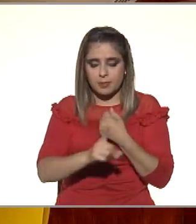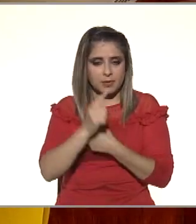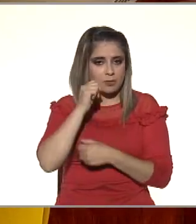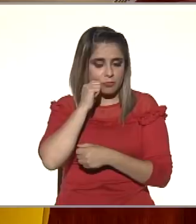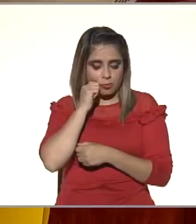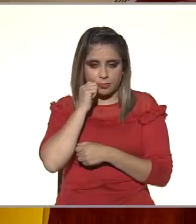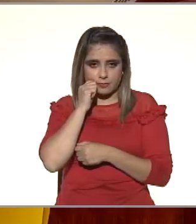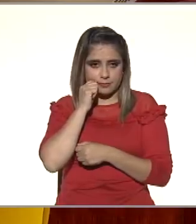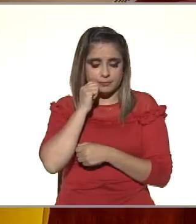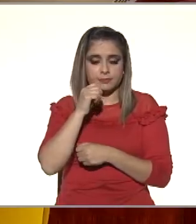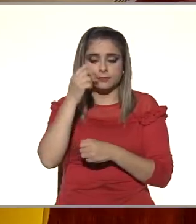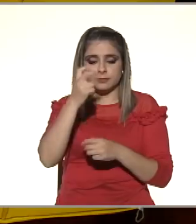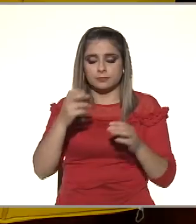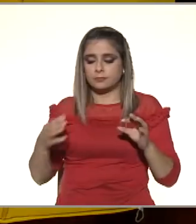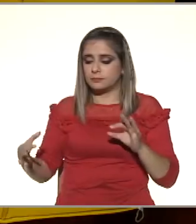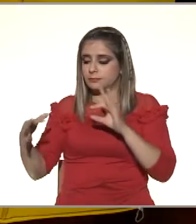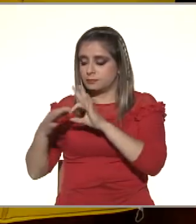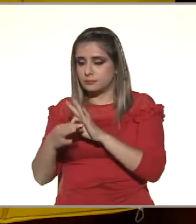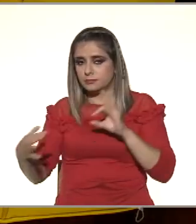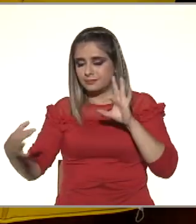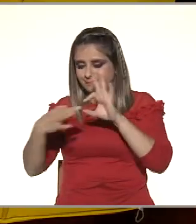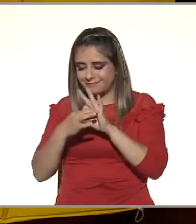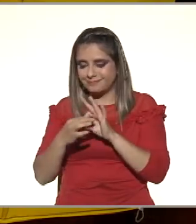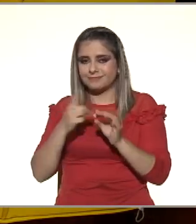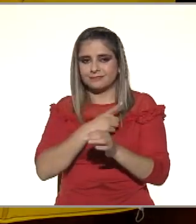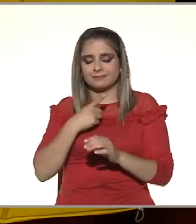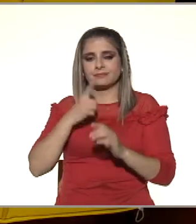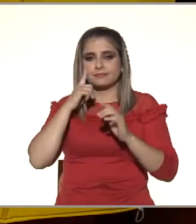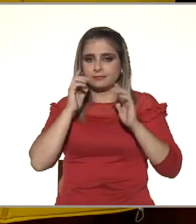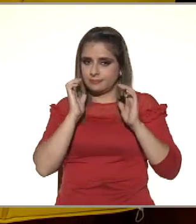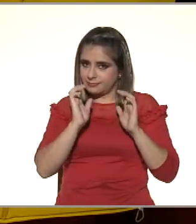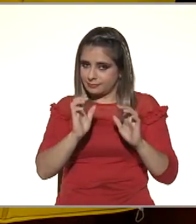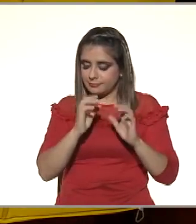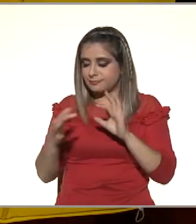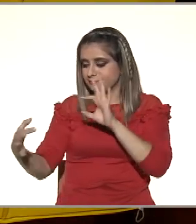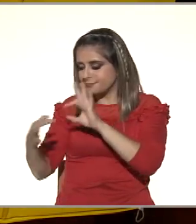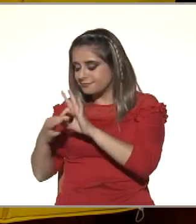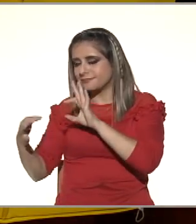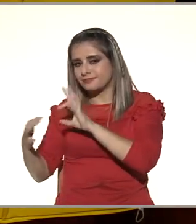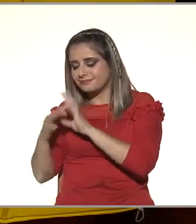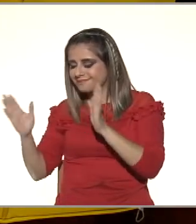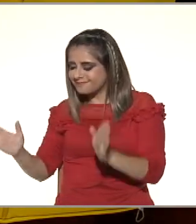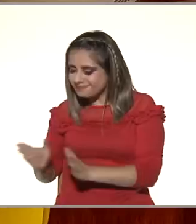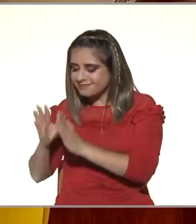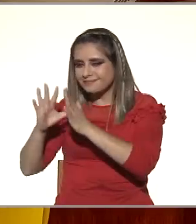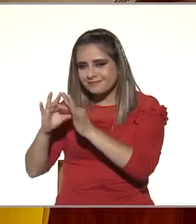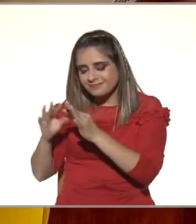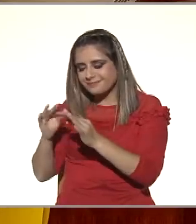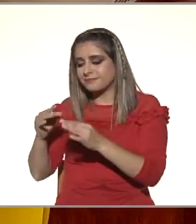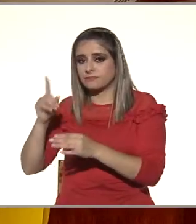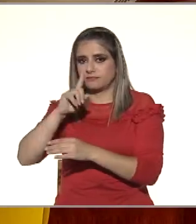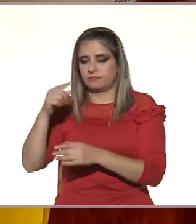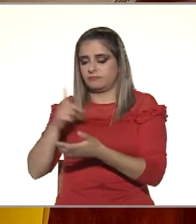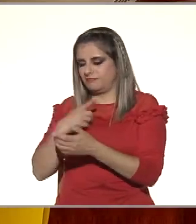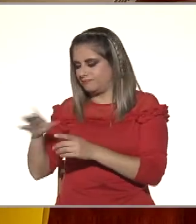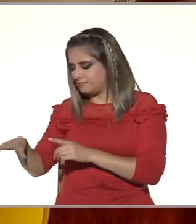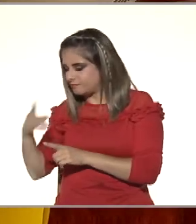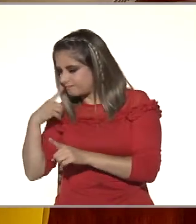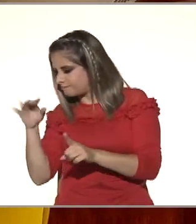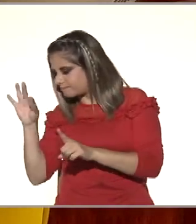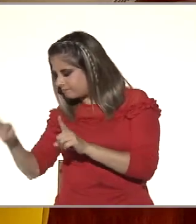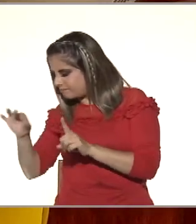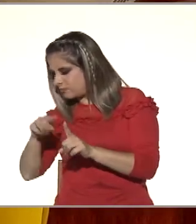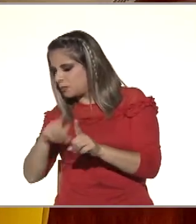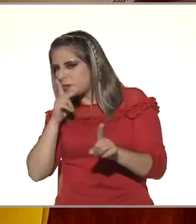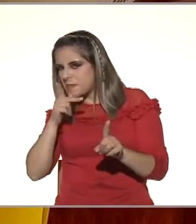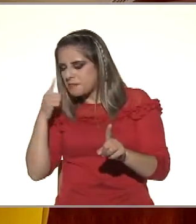las alianzas se deben de cuidar en relación a no generar, por ejemplo, alienación de algún padre,